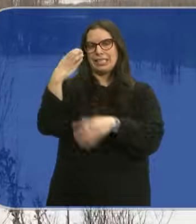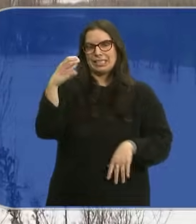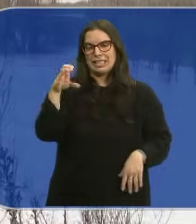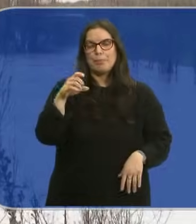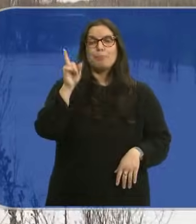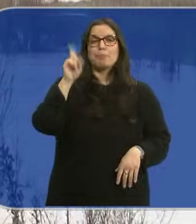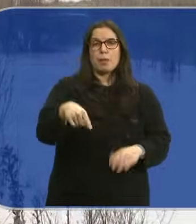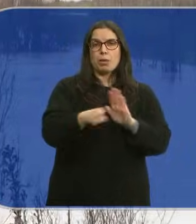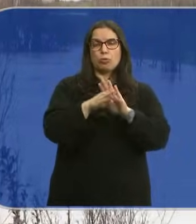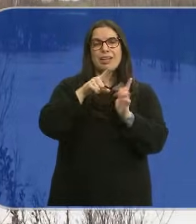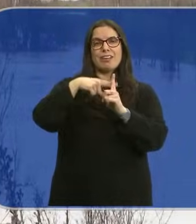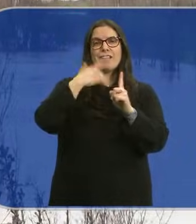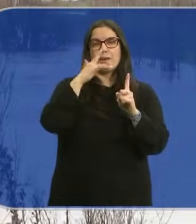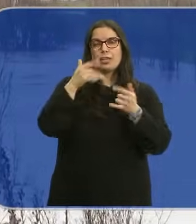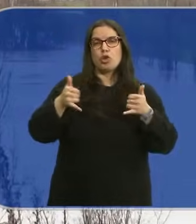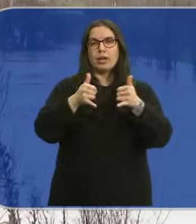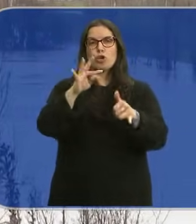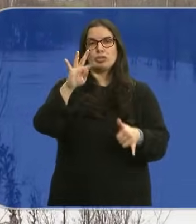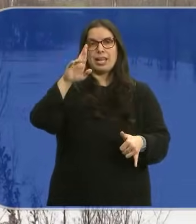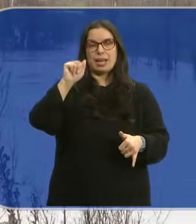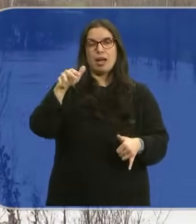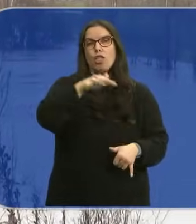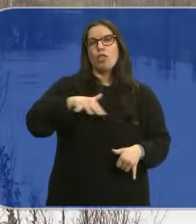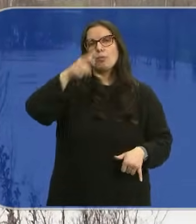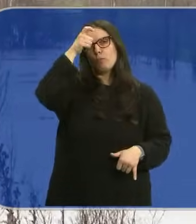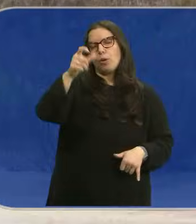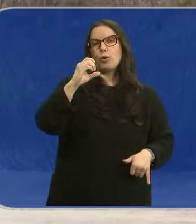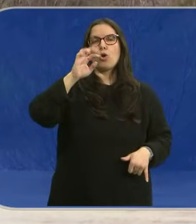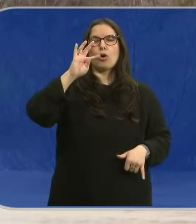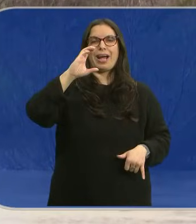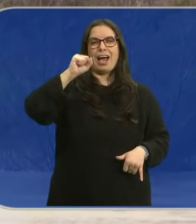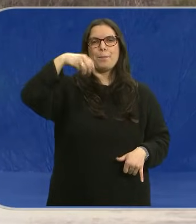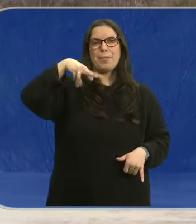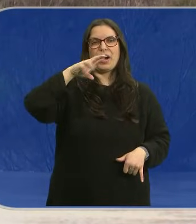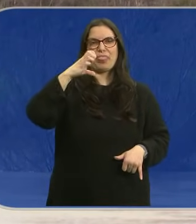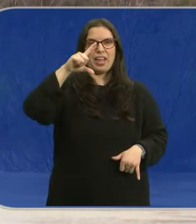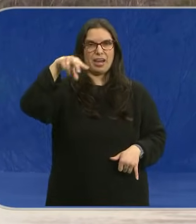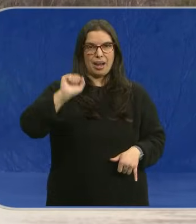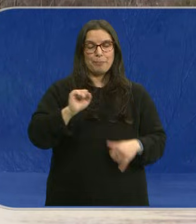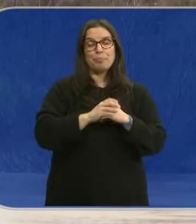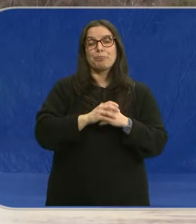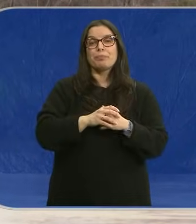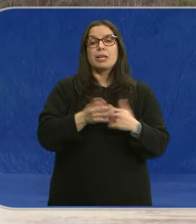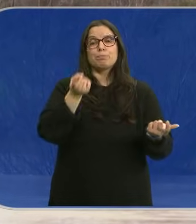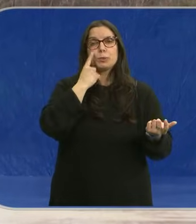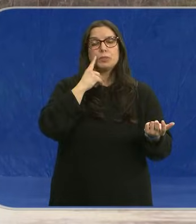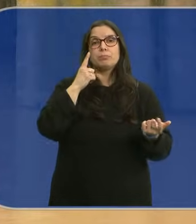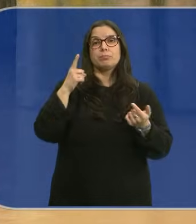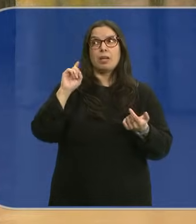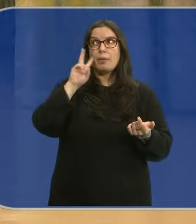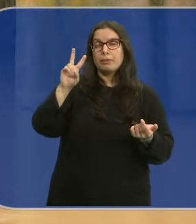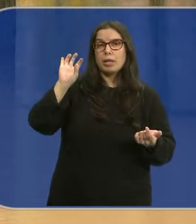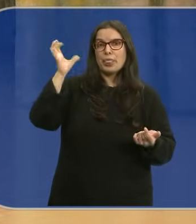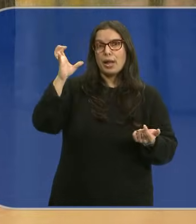Se mantiene también el nivel amarillo en el río Tera a su paso por Camarzana de Tera y Mozart de Valverde. Mantenemos la mirada puesta en los cielos de